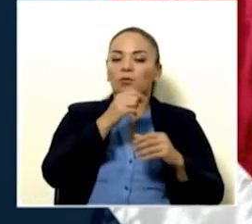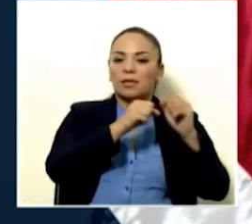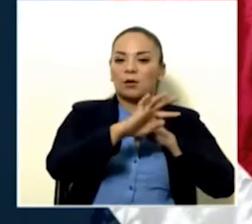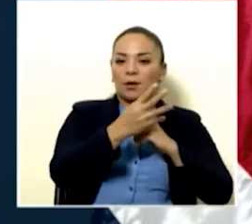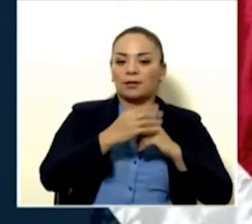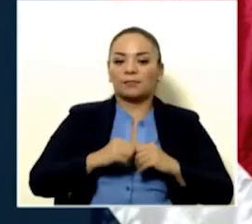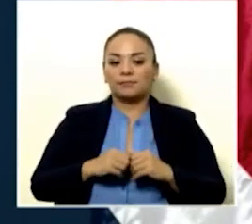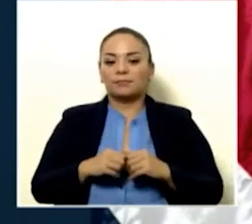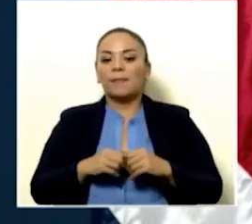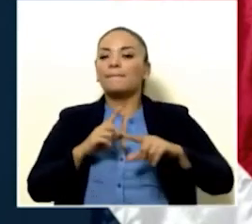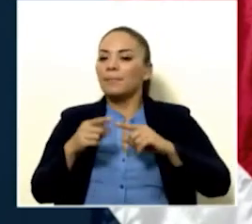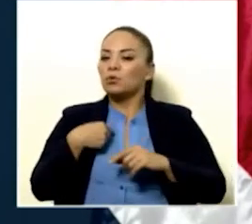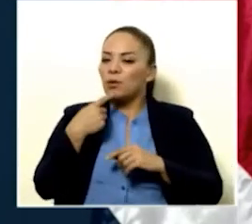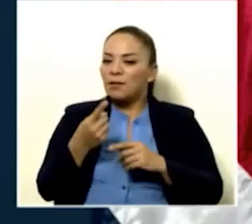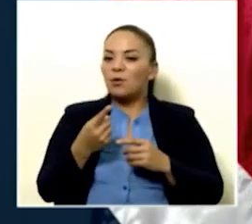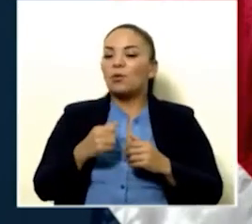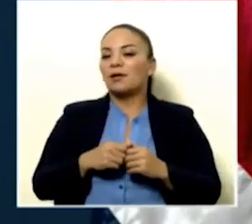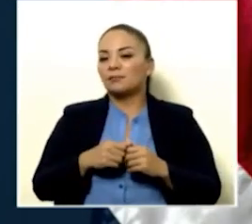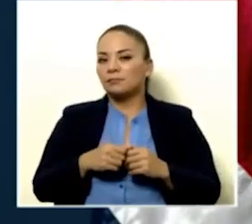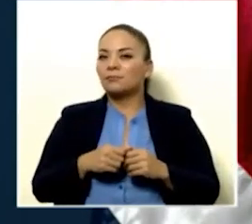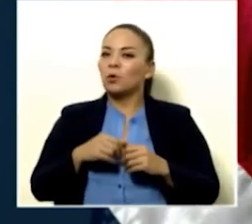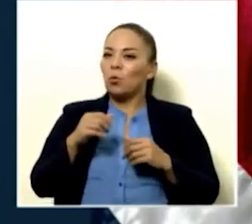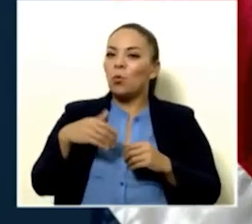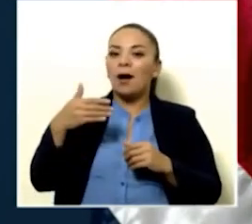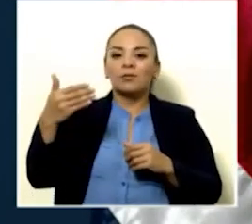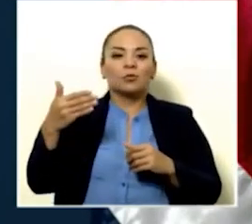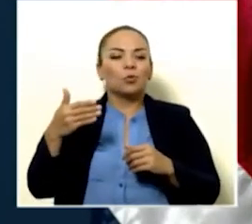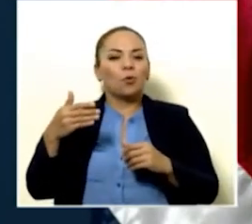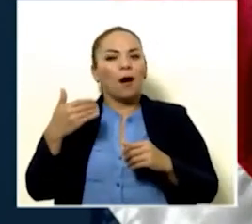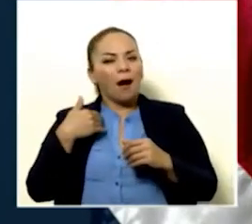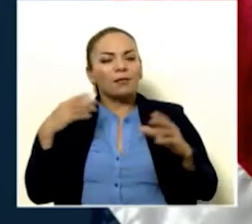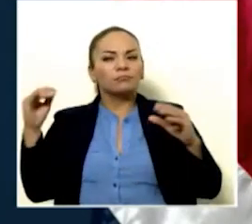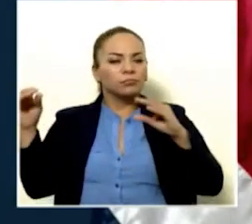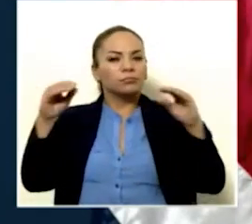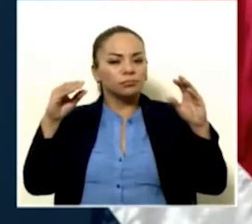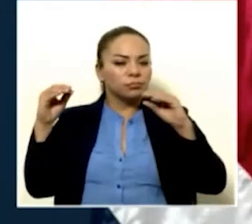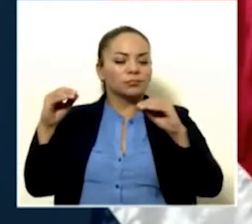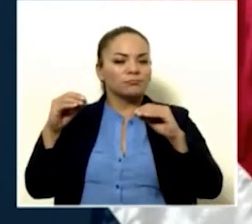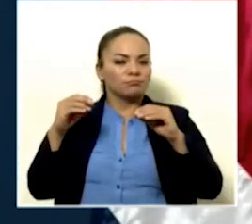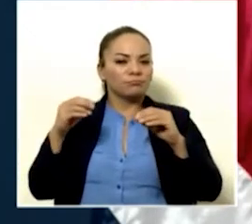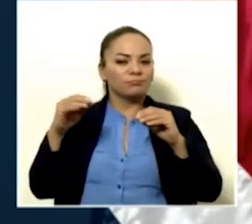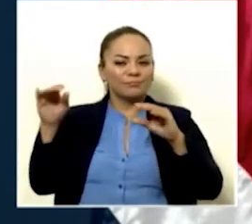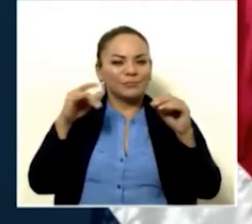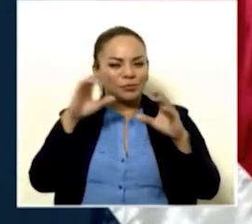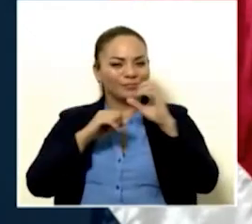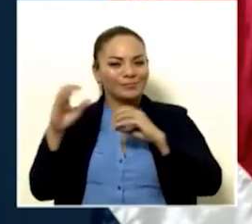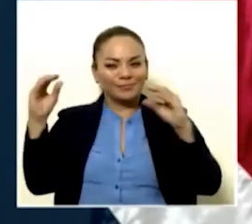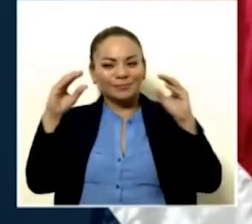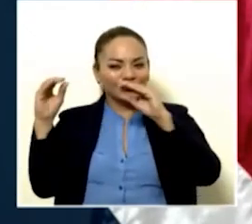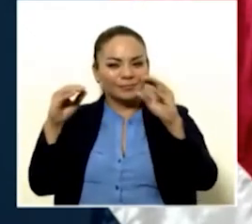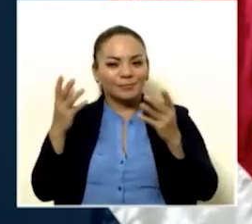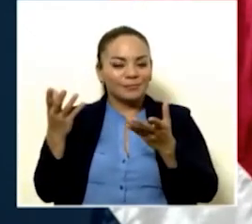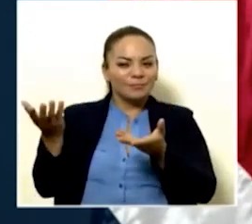le manifiesto que los ruidos que me han llegado a mí han sido bastante,